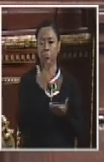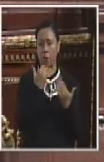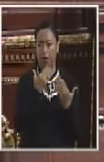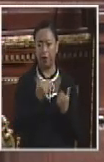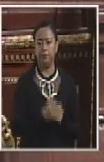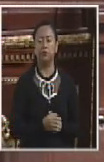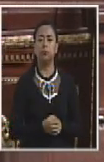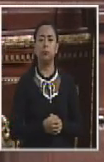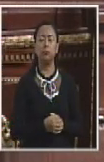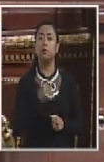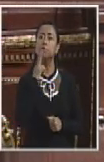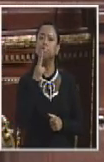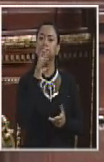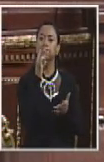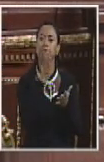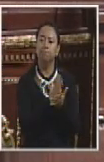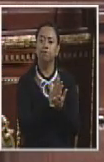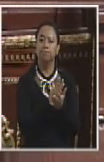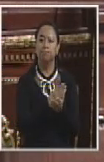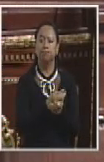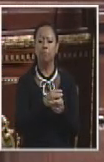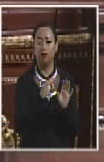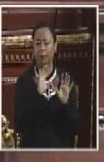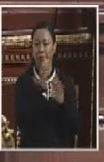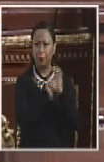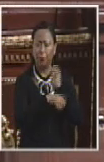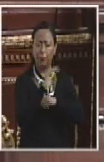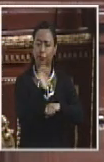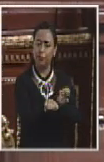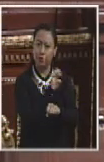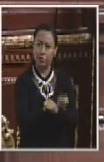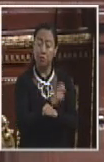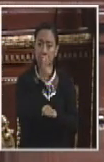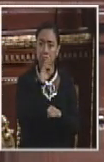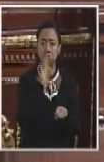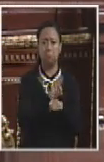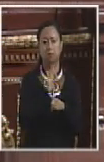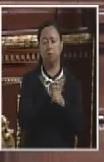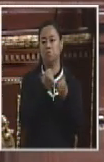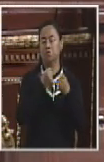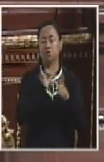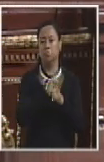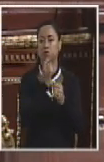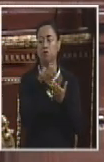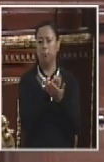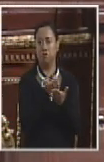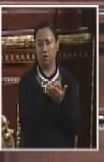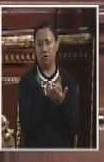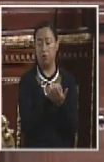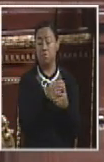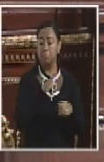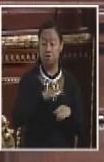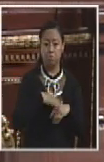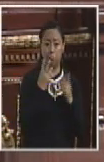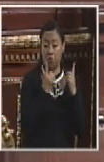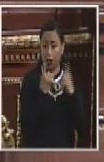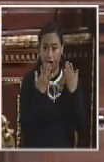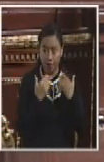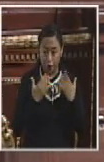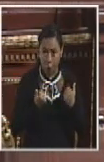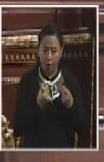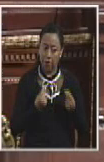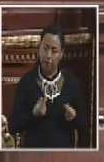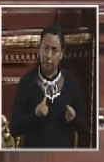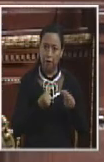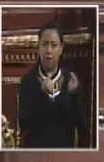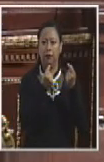El uso único de los medios electrónicos ofrece una serie de ventajas socioeconómicas indudables derivadas de la rapidez